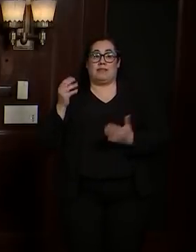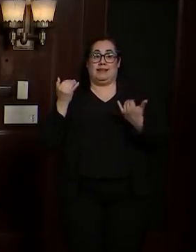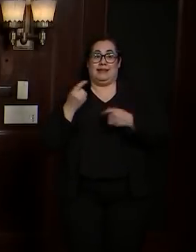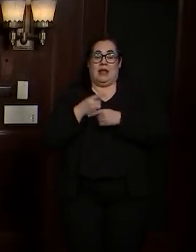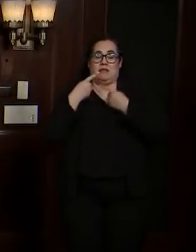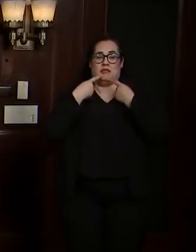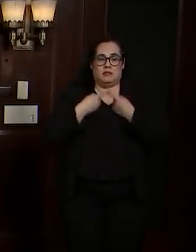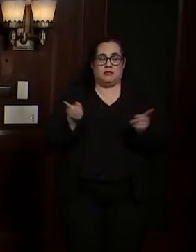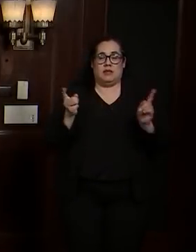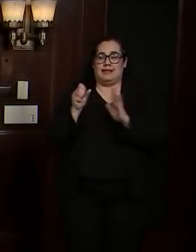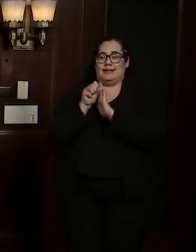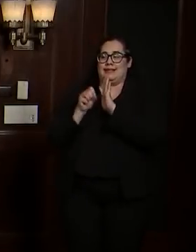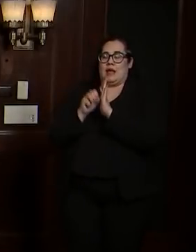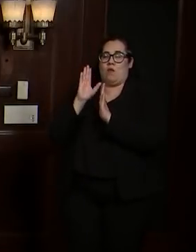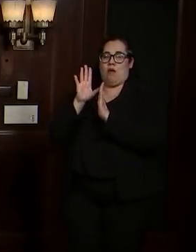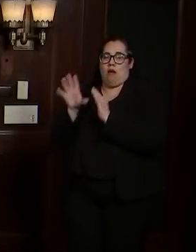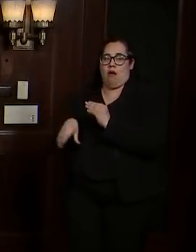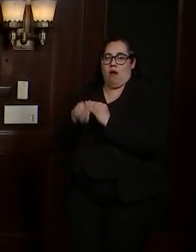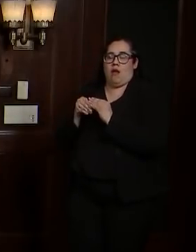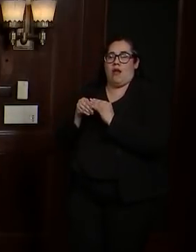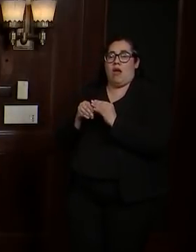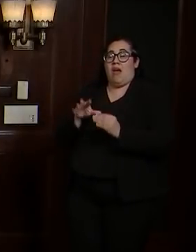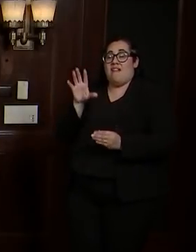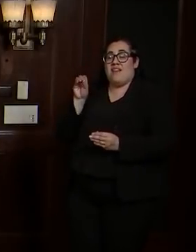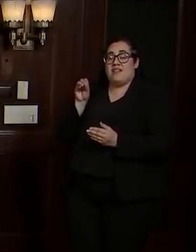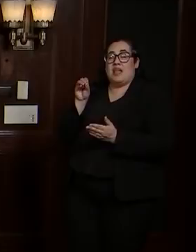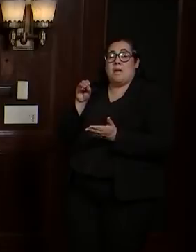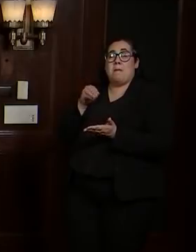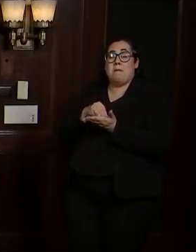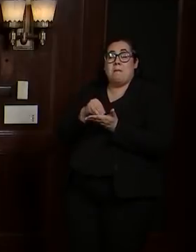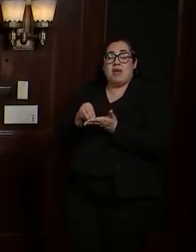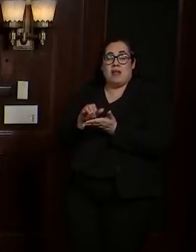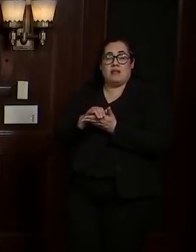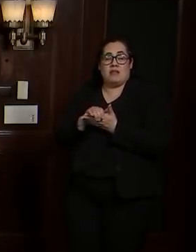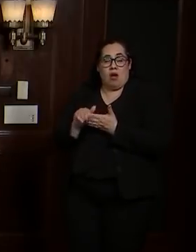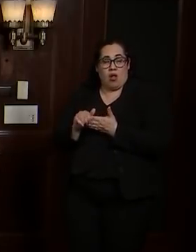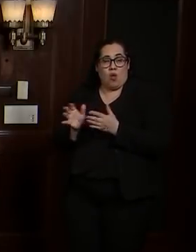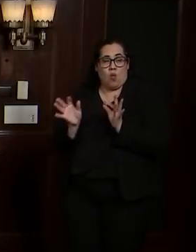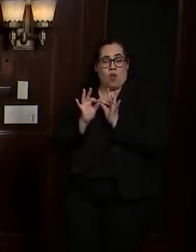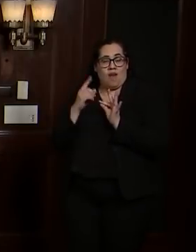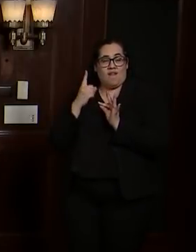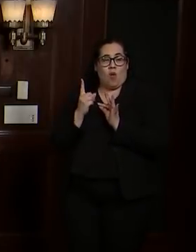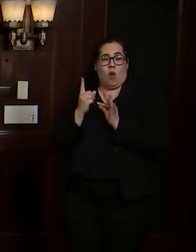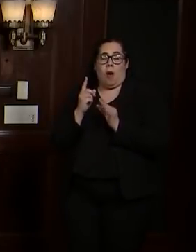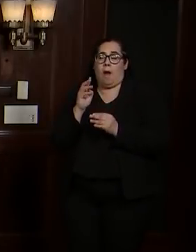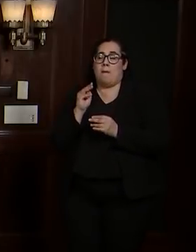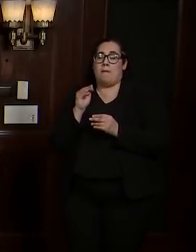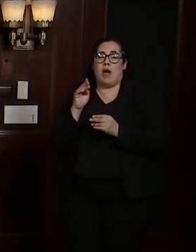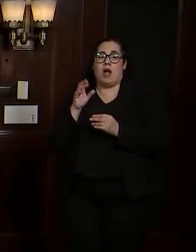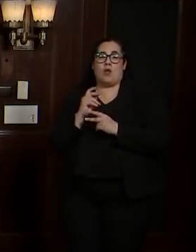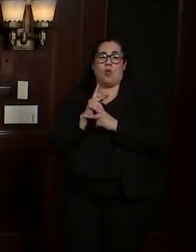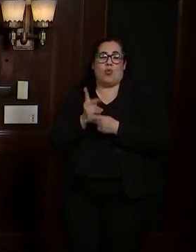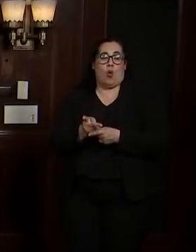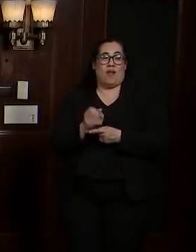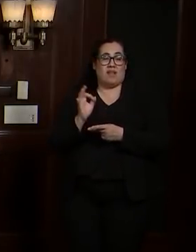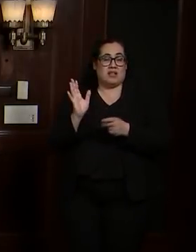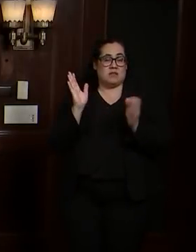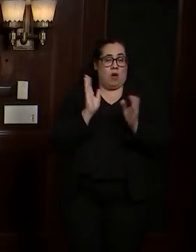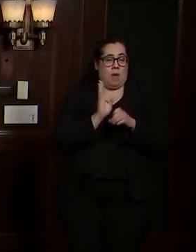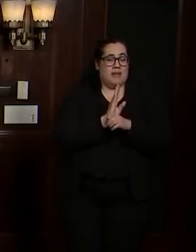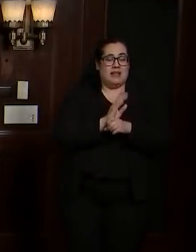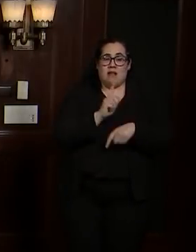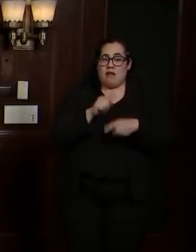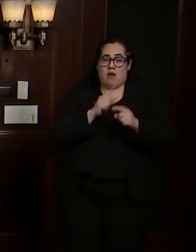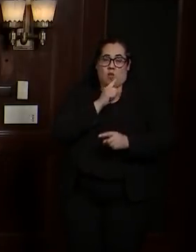el estado estará agregando 50 millones de microcréditos para empresas que no son elegibles